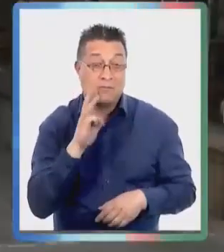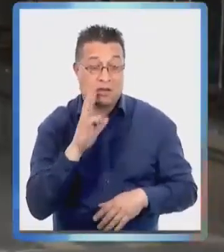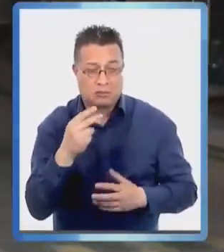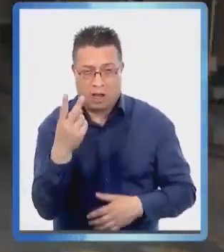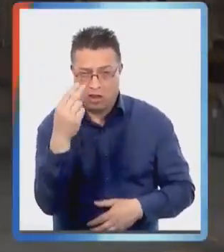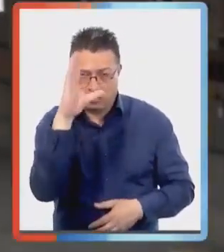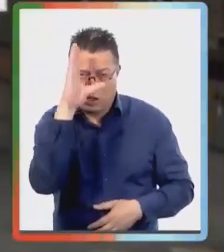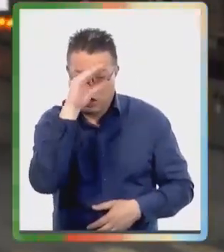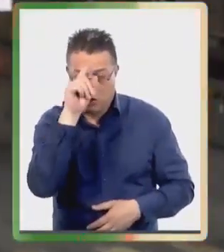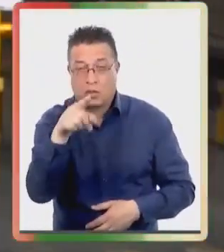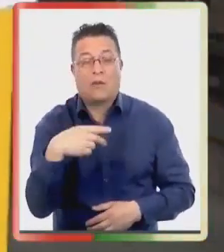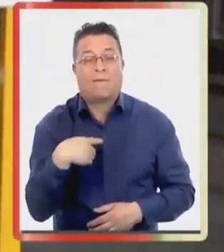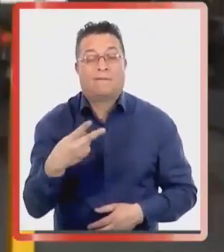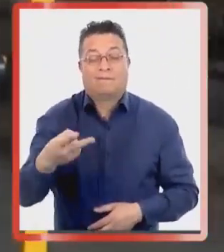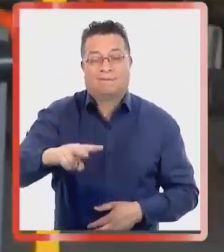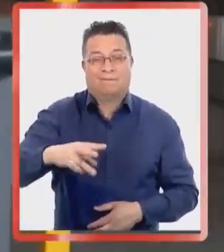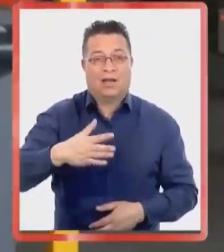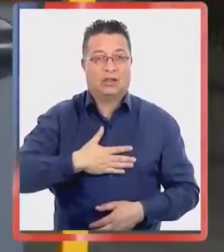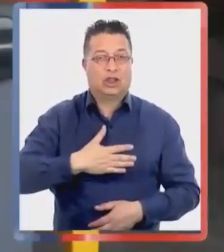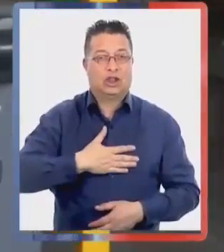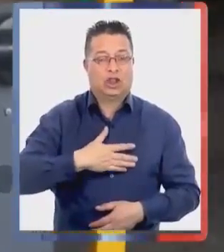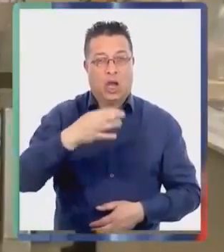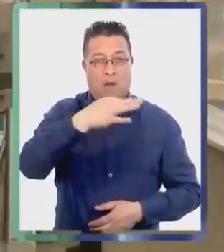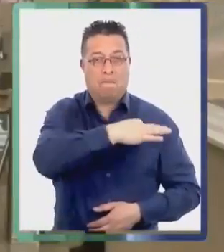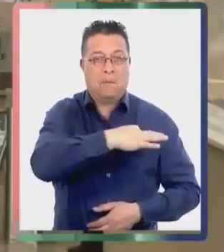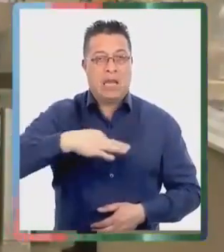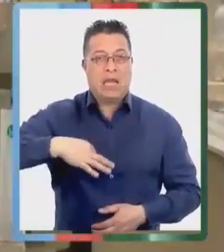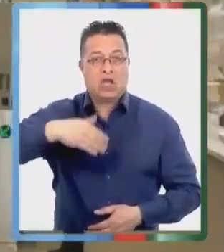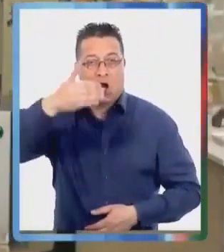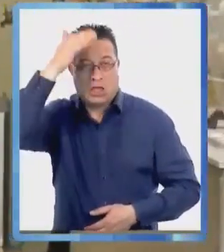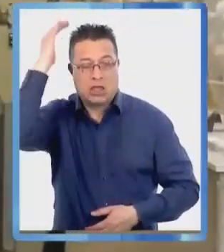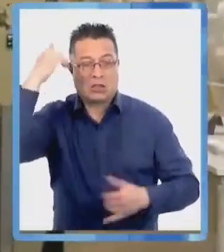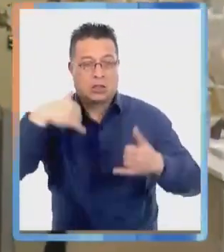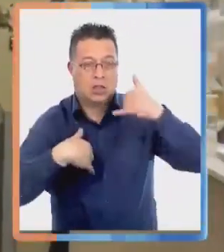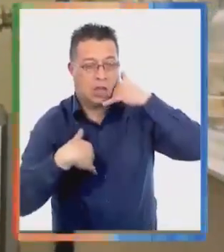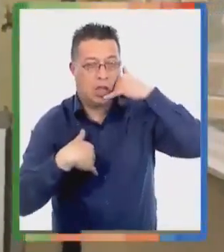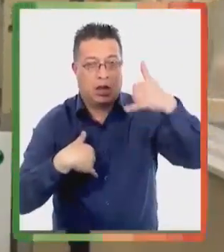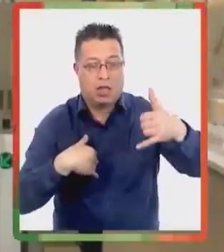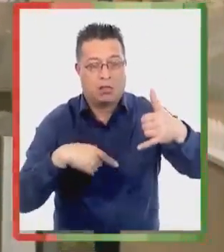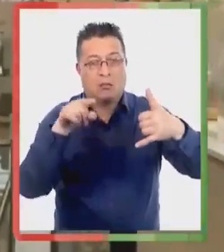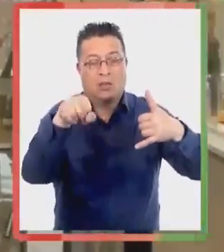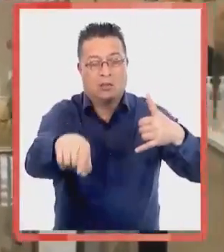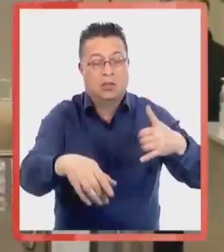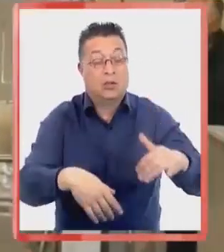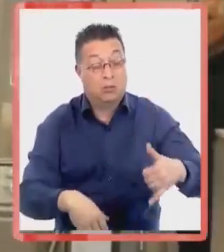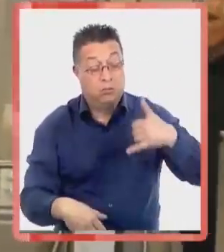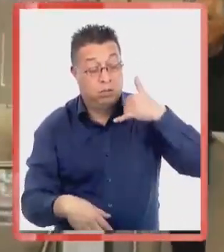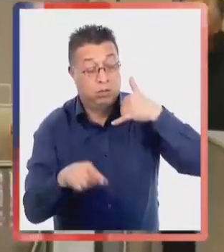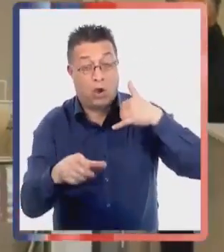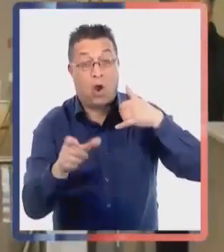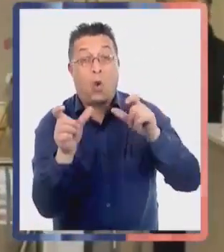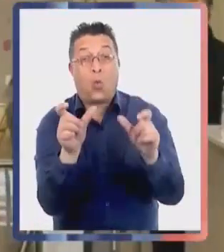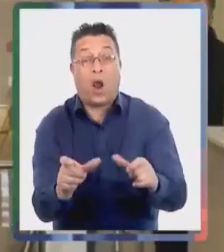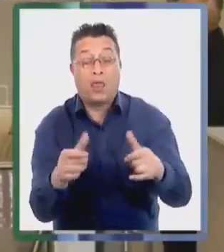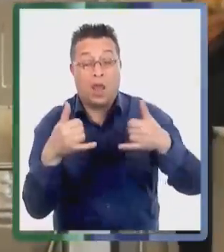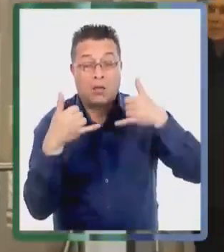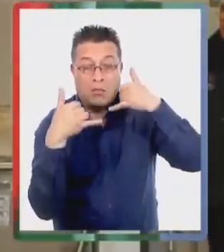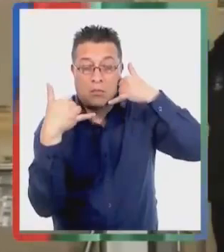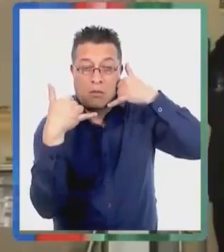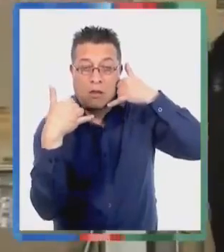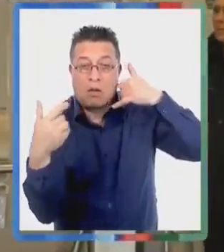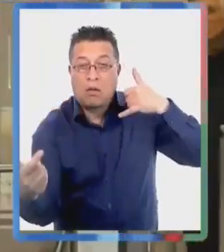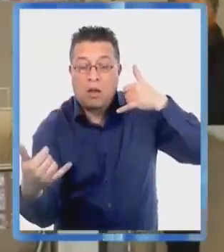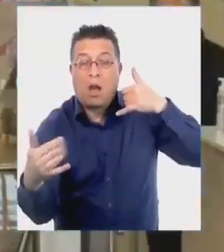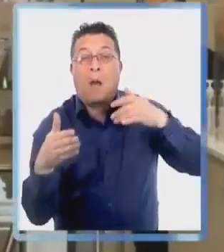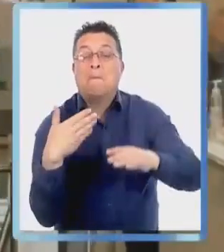alguien se hizo pasar por el ministro Giorgio Jackson. Llamó a la central telefónica y habló con un guardia de seguridad. Le